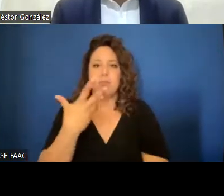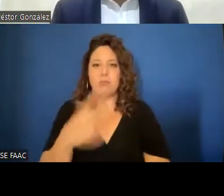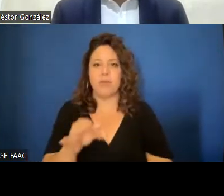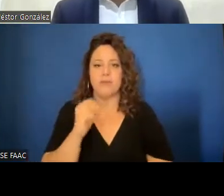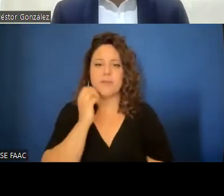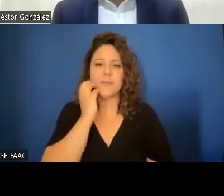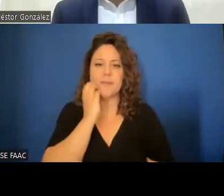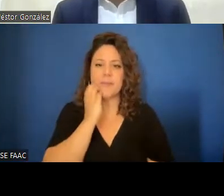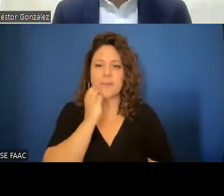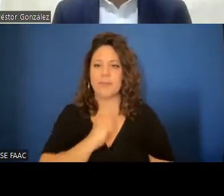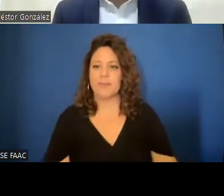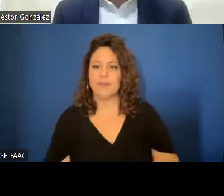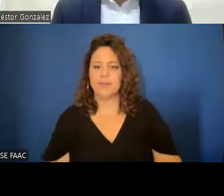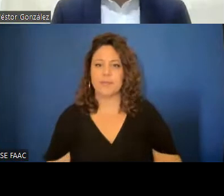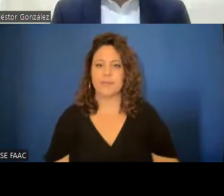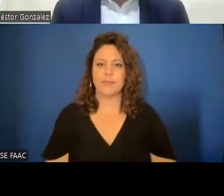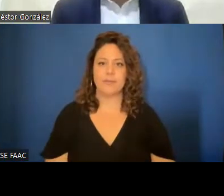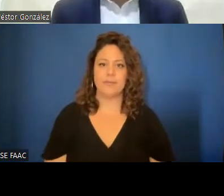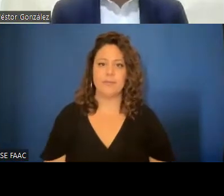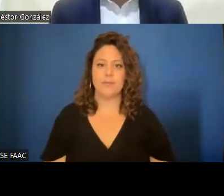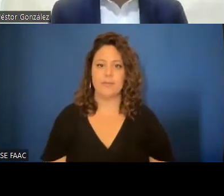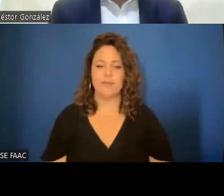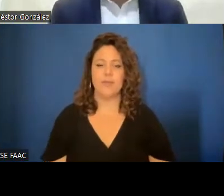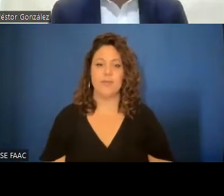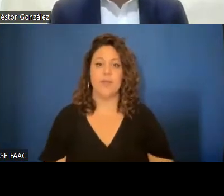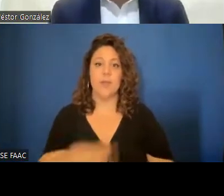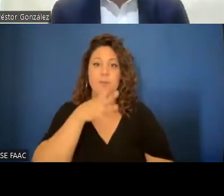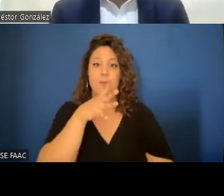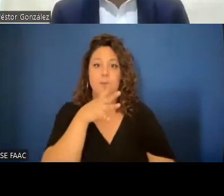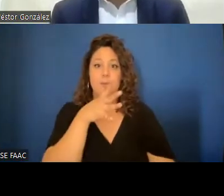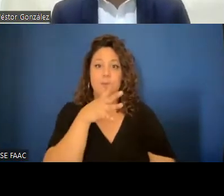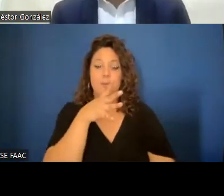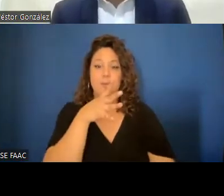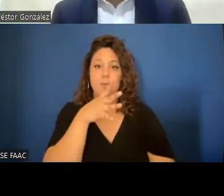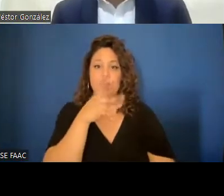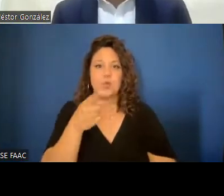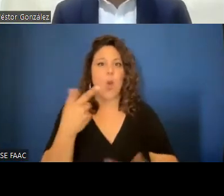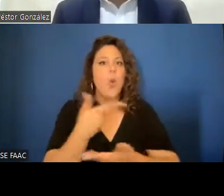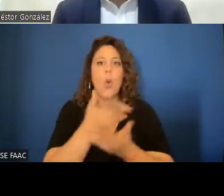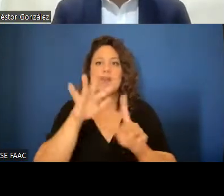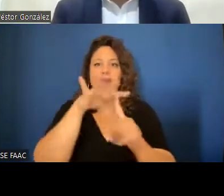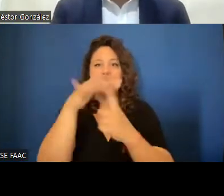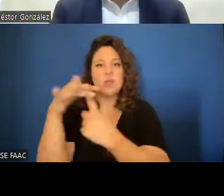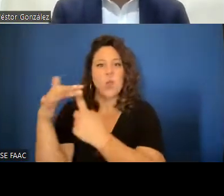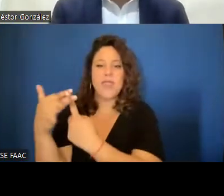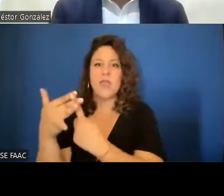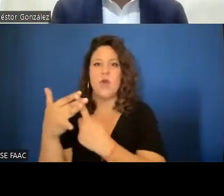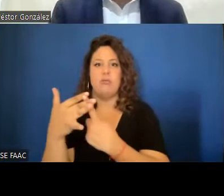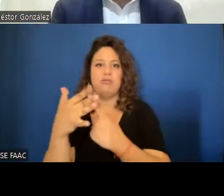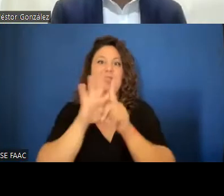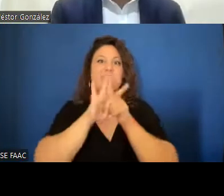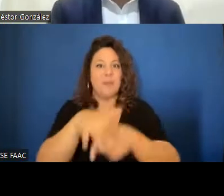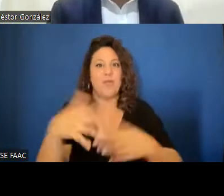denegar los ajustes razonables que hemos comentado al principio, el acoso, la inducción a la discriminación,